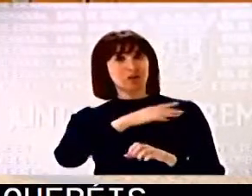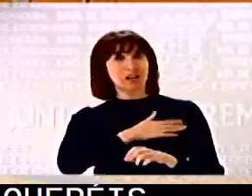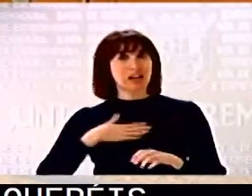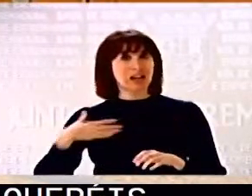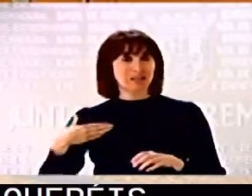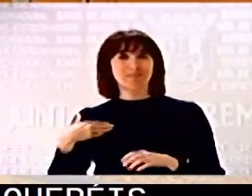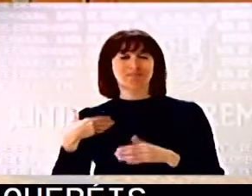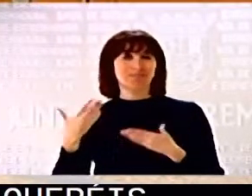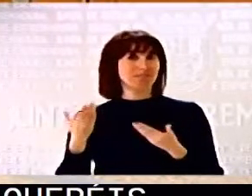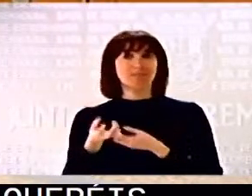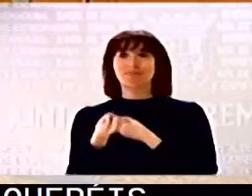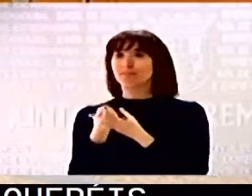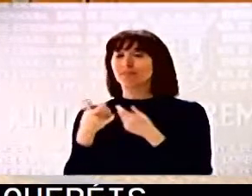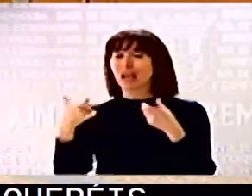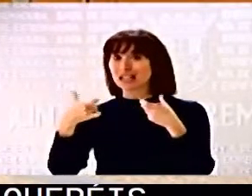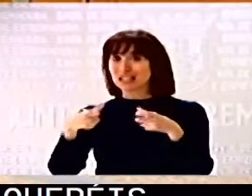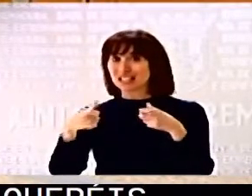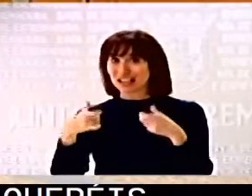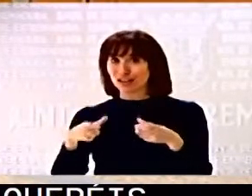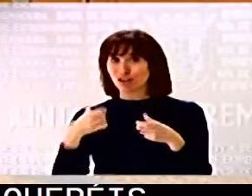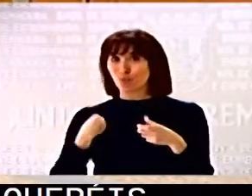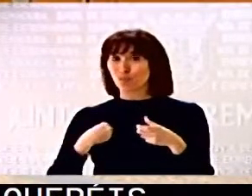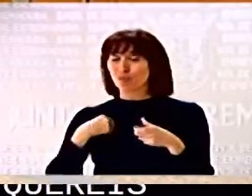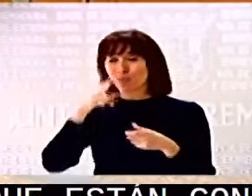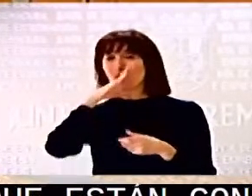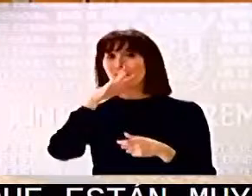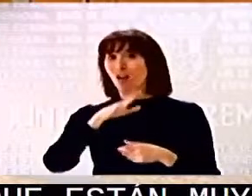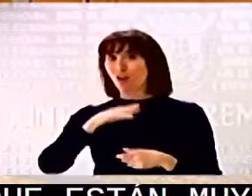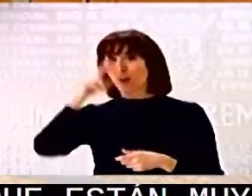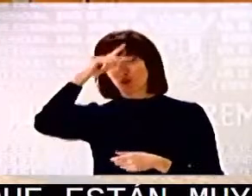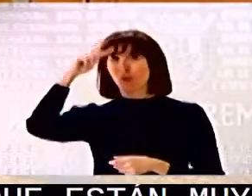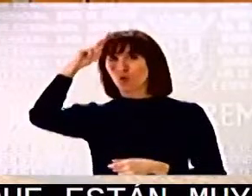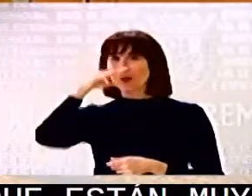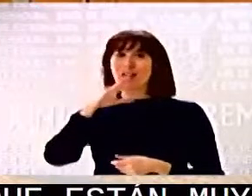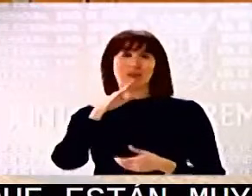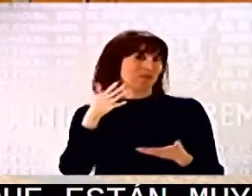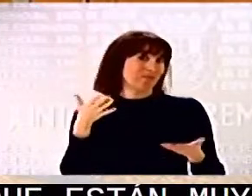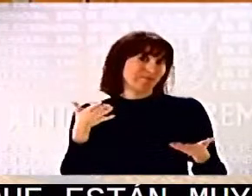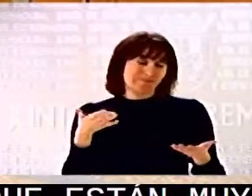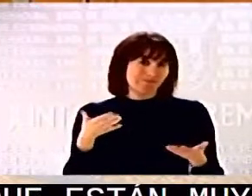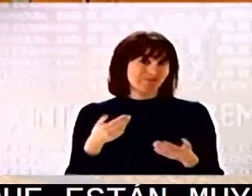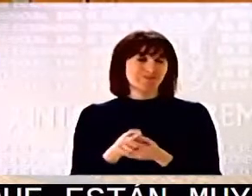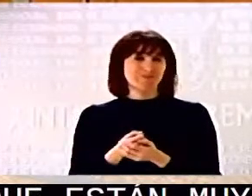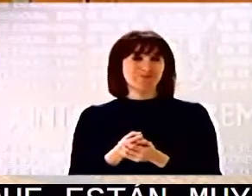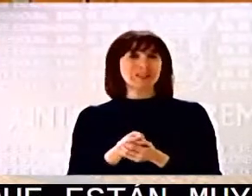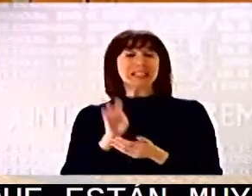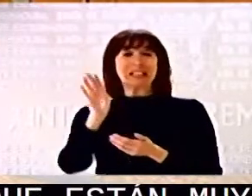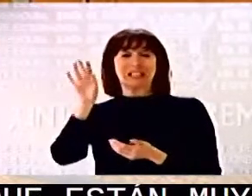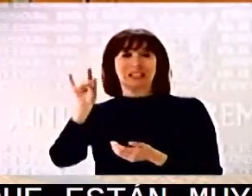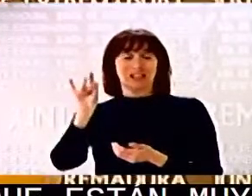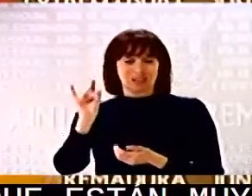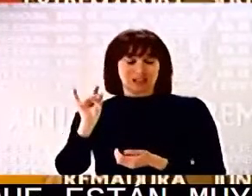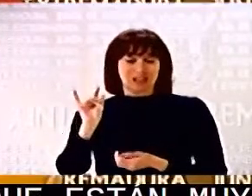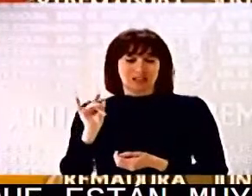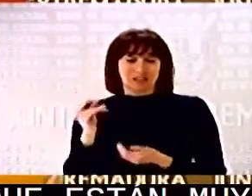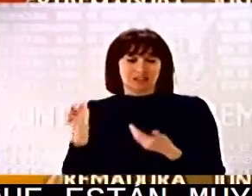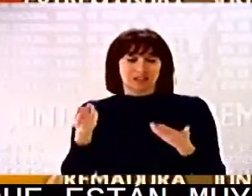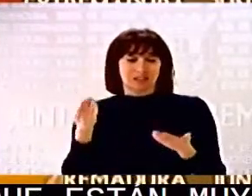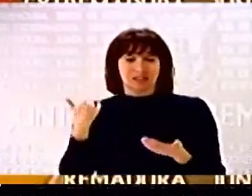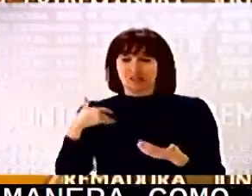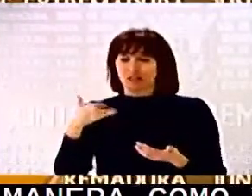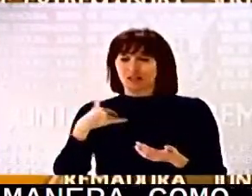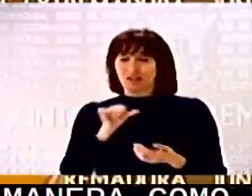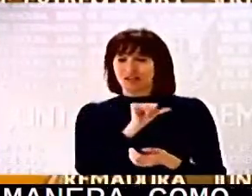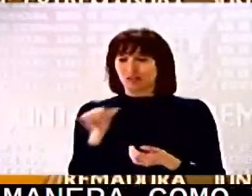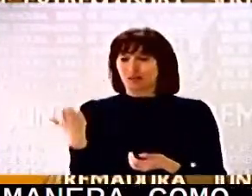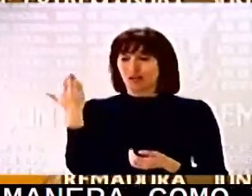mensaje a este sector que están pues, muy preocupados, como no puede ser de otra manera. Como ya les dije la